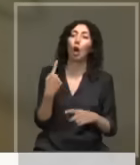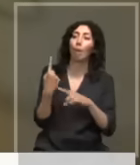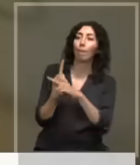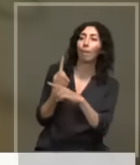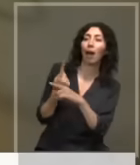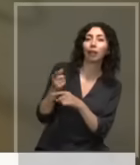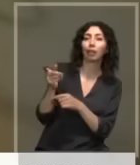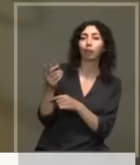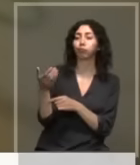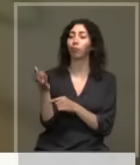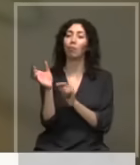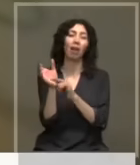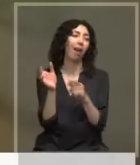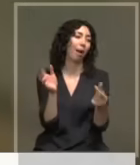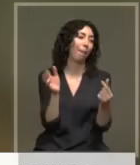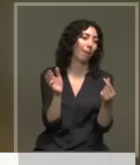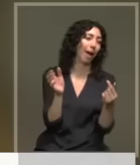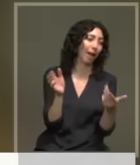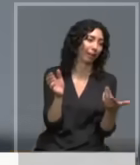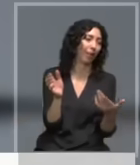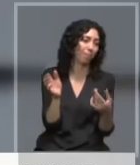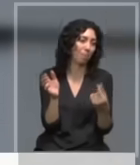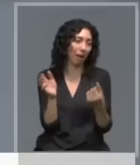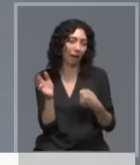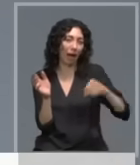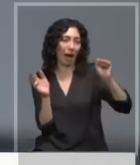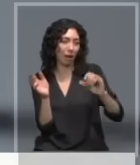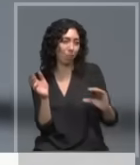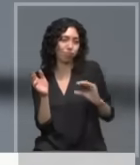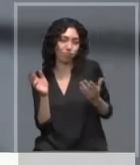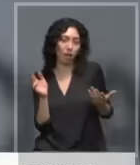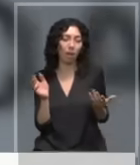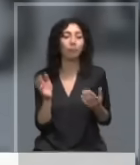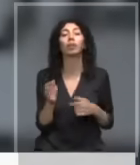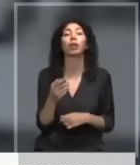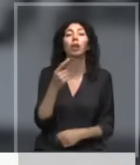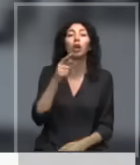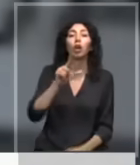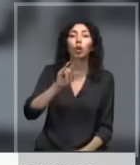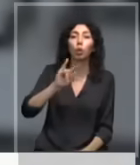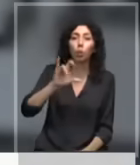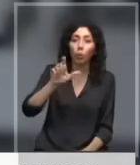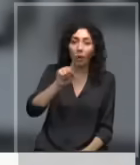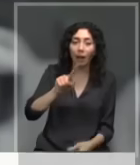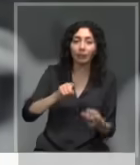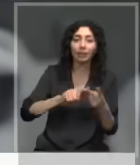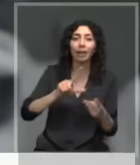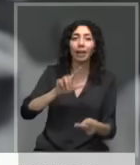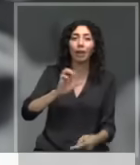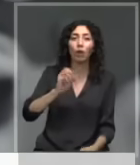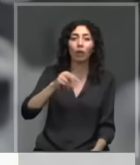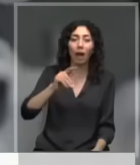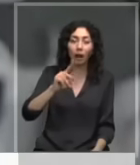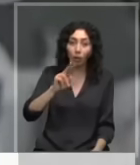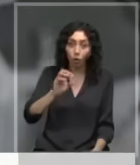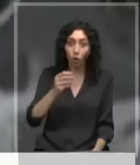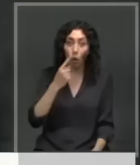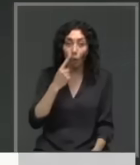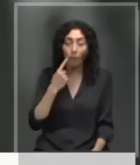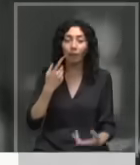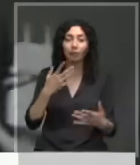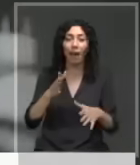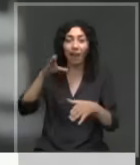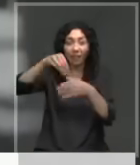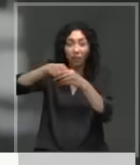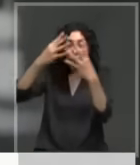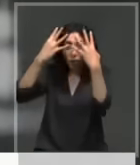muestran el dinero que han obtenido en el último tiempo. Lucas Leonardo de Oliveira Santos ha sido sancionado en la cárcel en